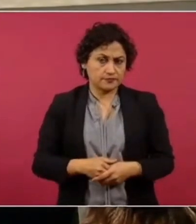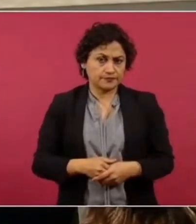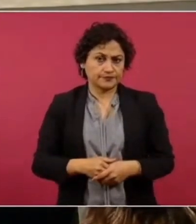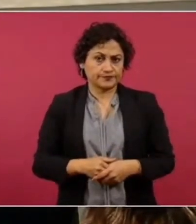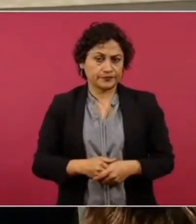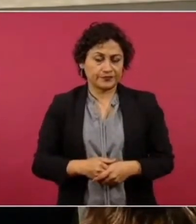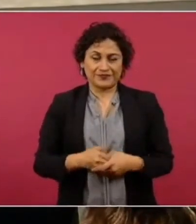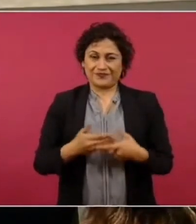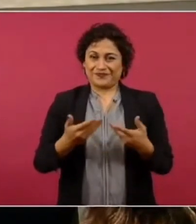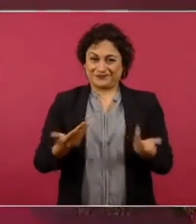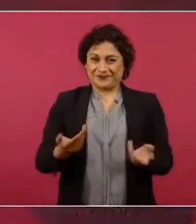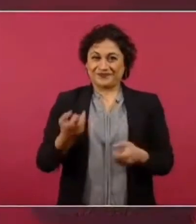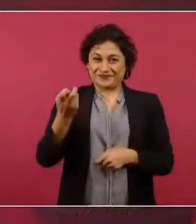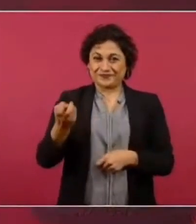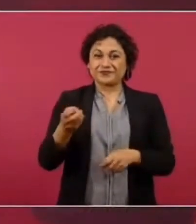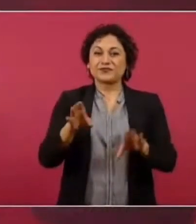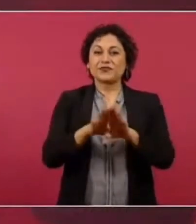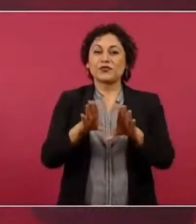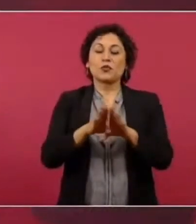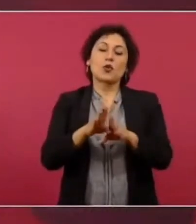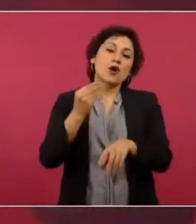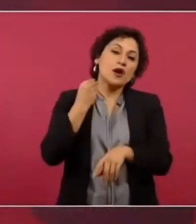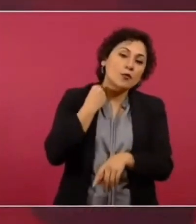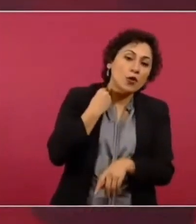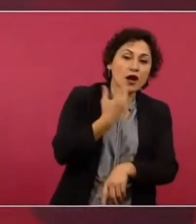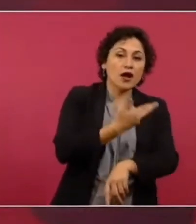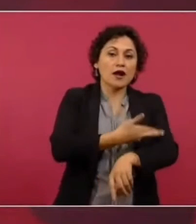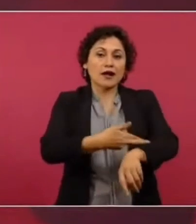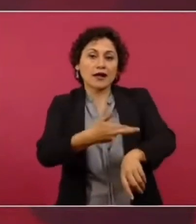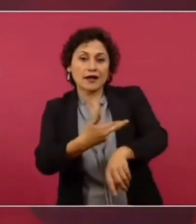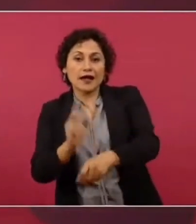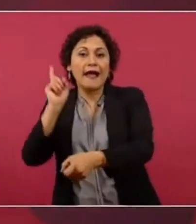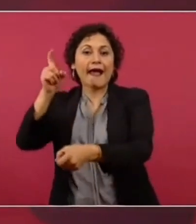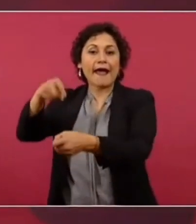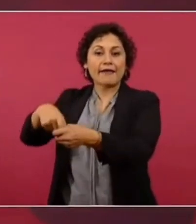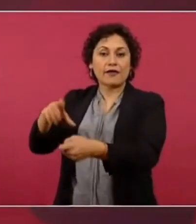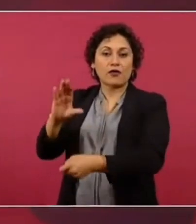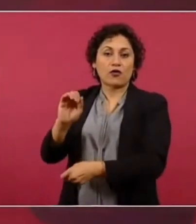O sea, gestores adentro de COFEPRIS.